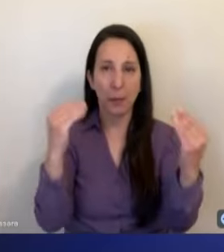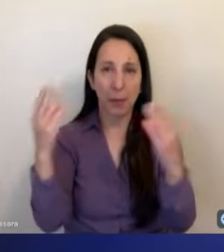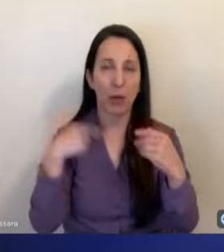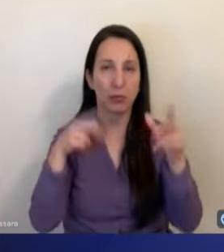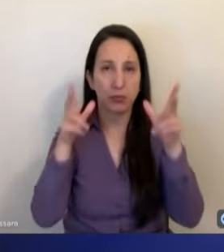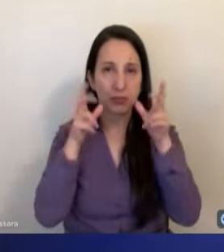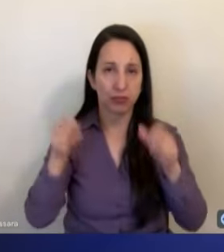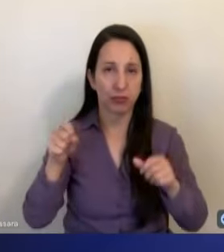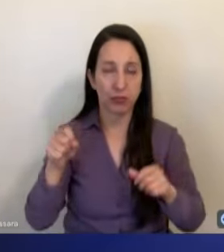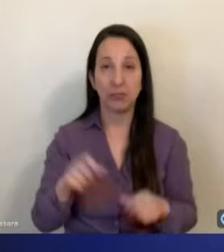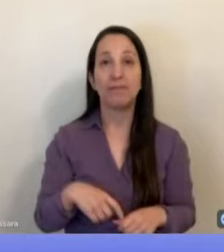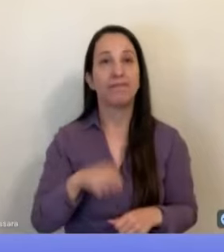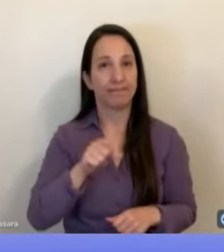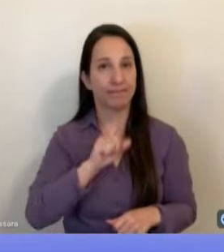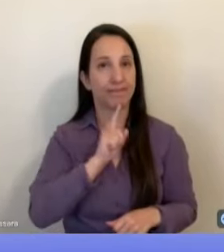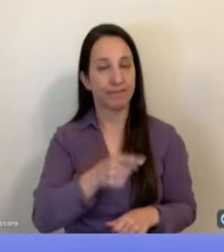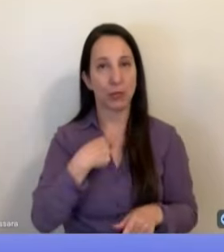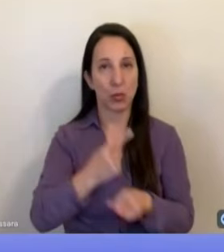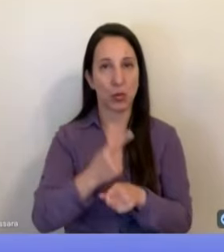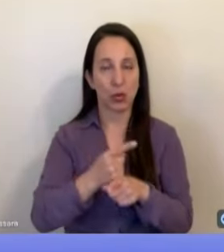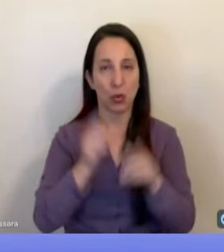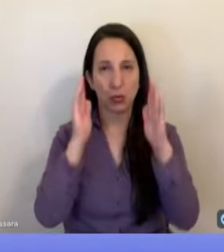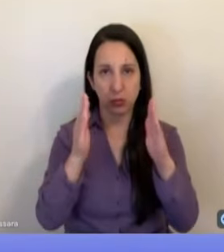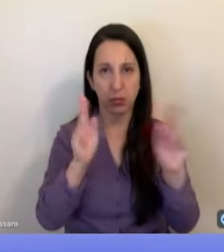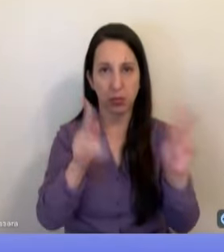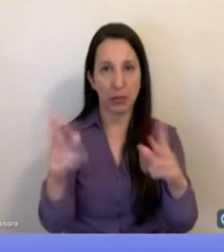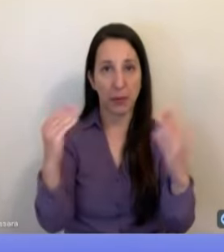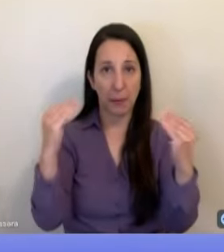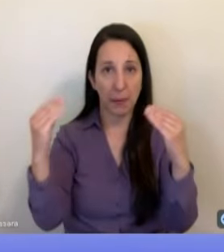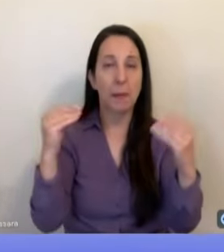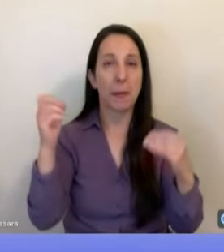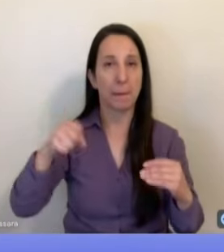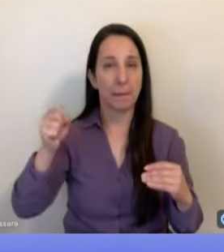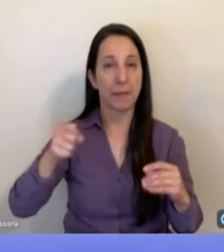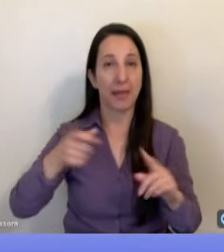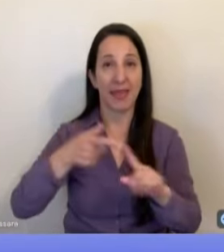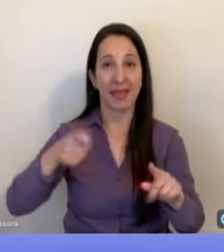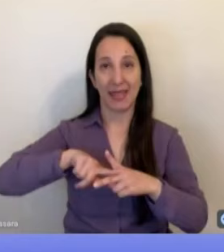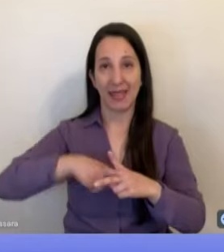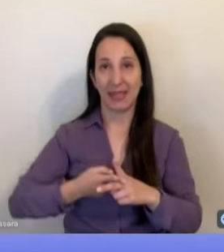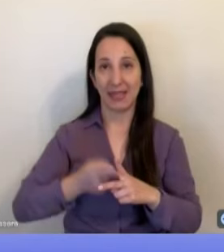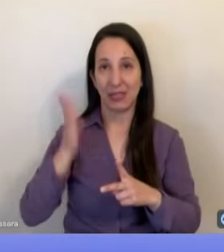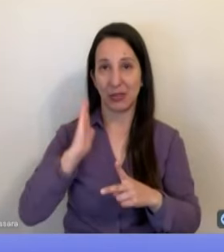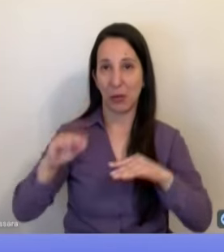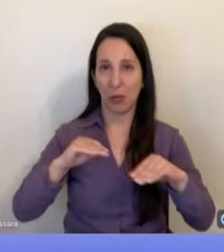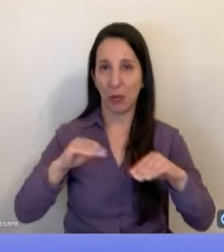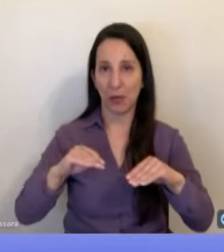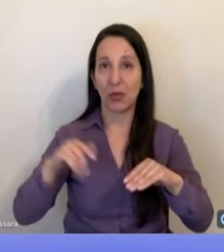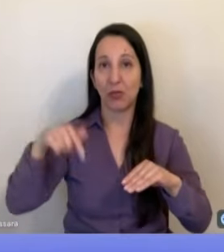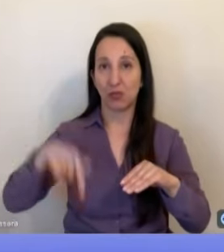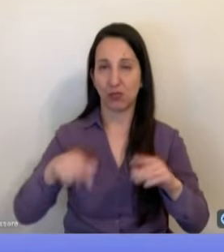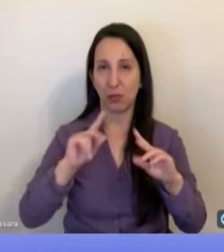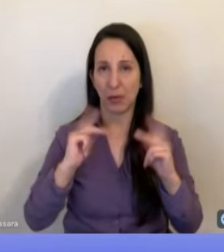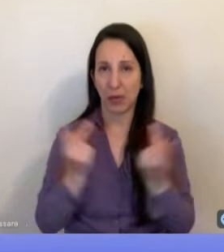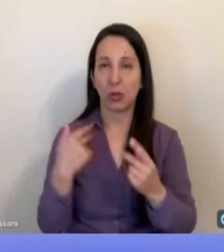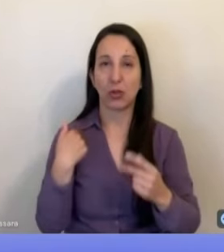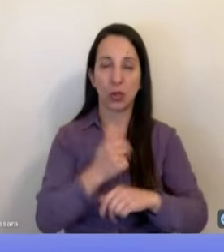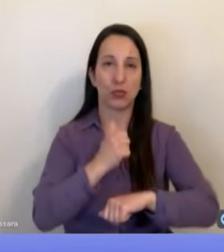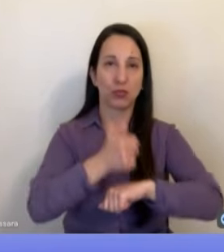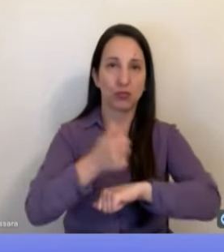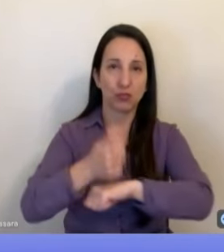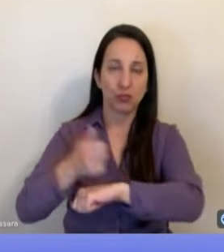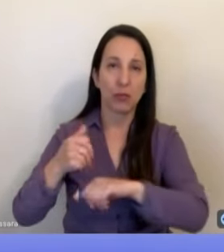Yo escucho a la gente, precisamente hemos estado desde que iniciamos el movimiento organizando mesas de trabajo con los diferentes sectores